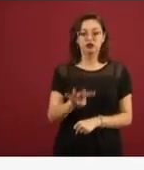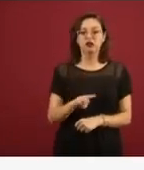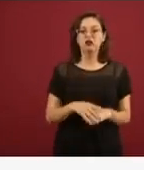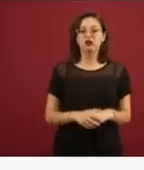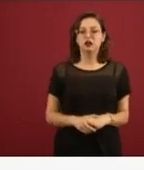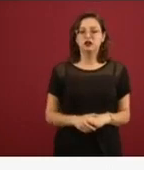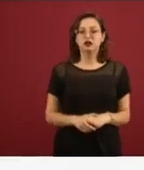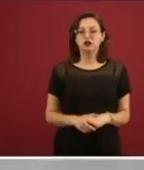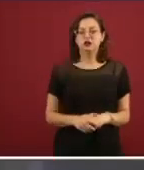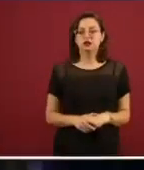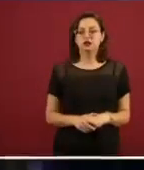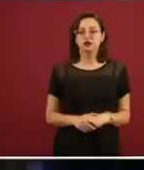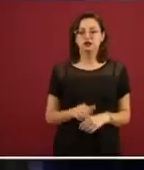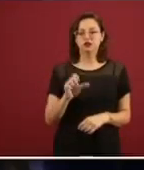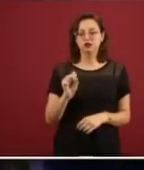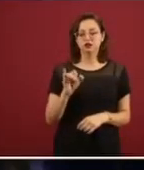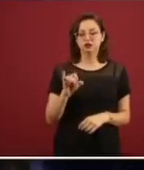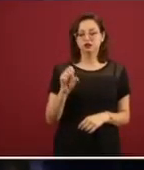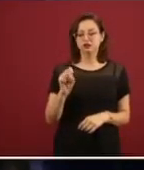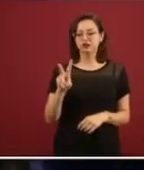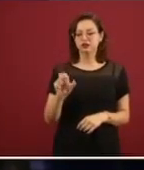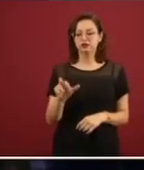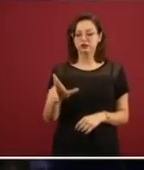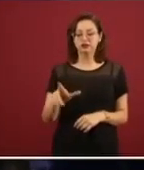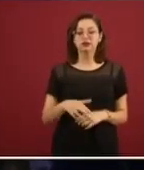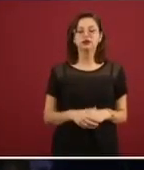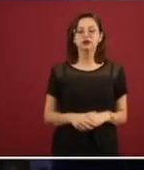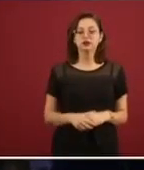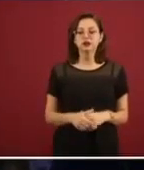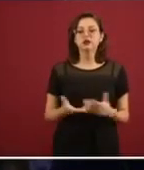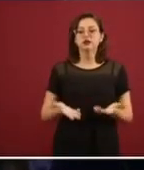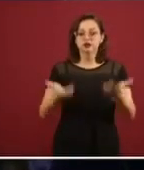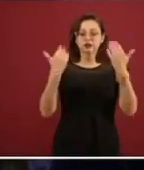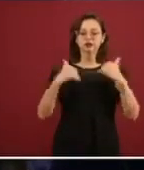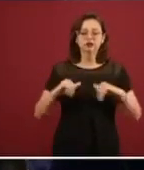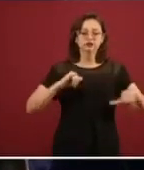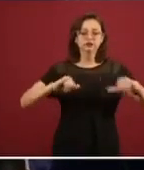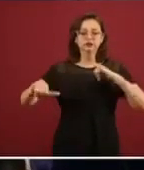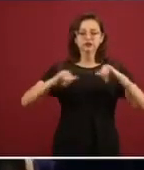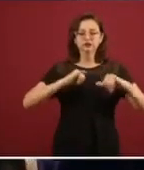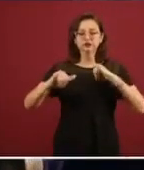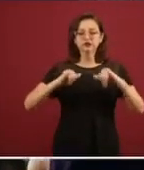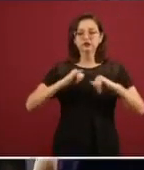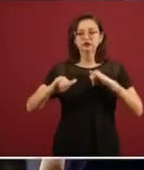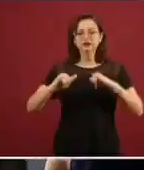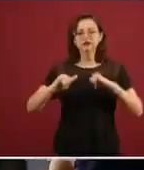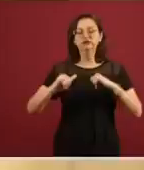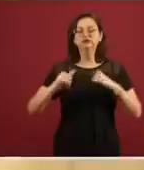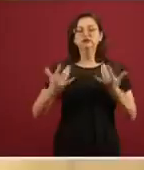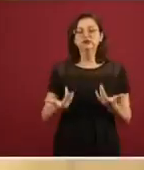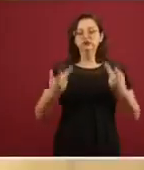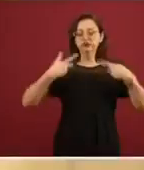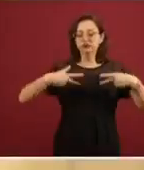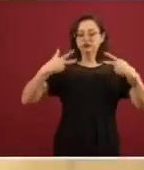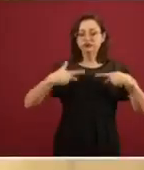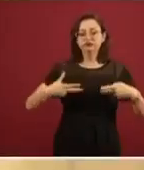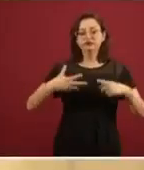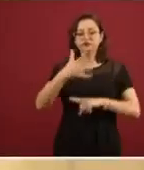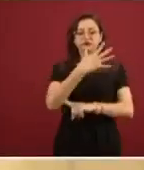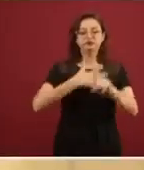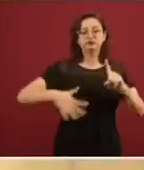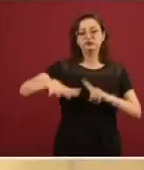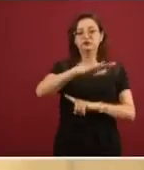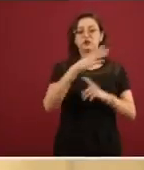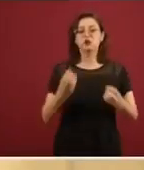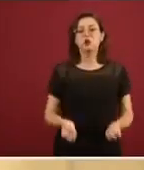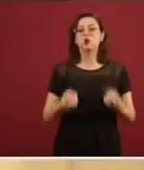CISVER. En la siguiente diapositiva vemos ahora nuestro mapa, pero por tasa de incidencia acumulada.